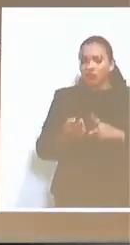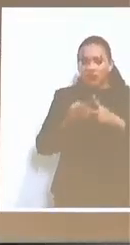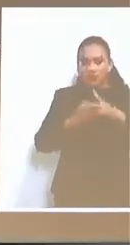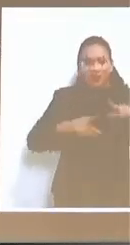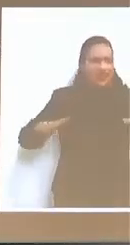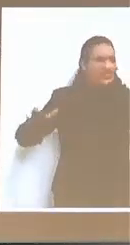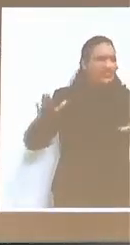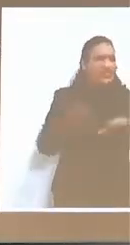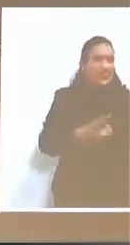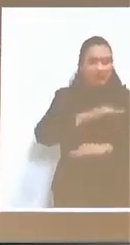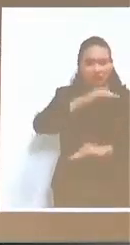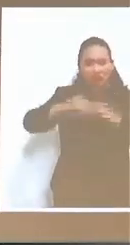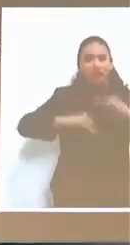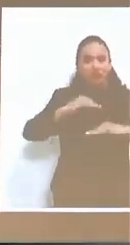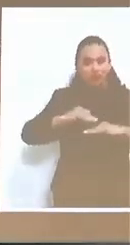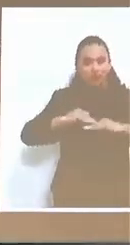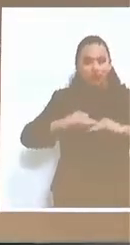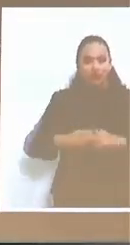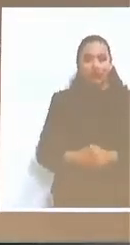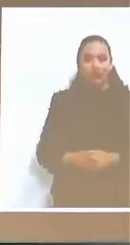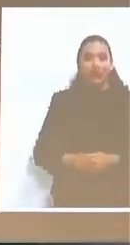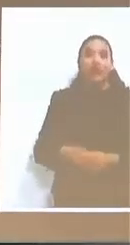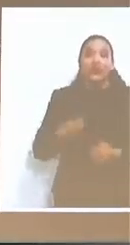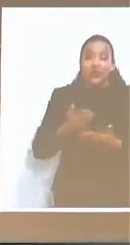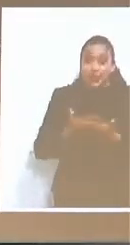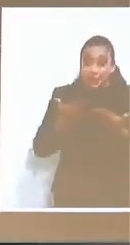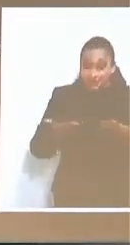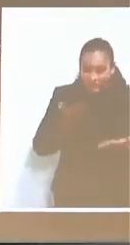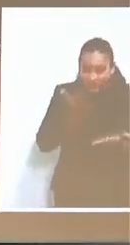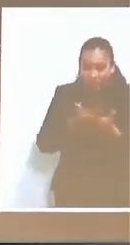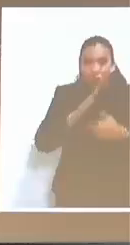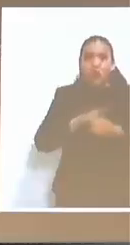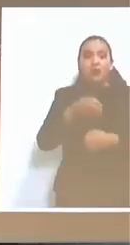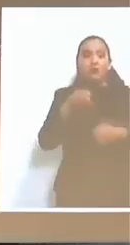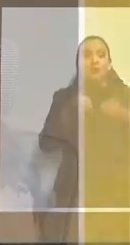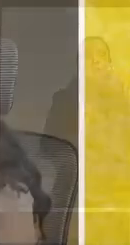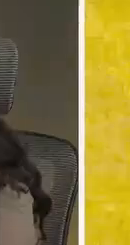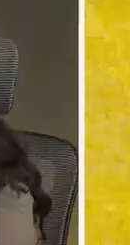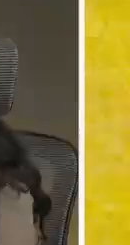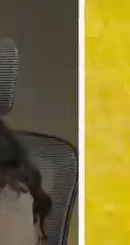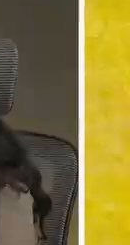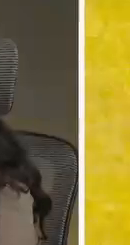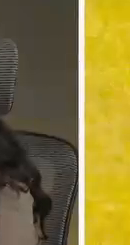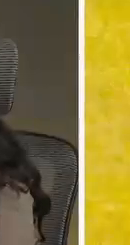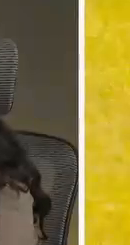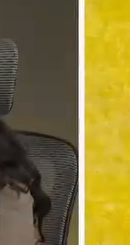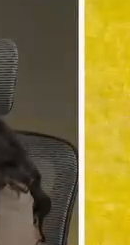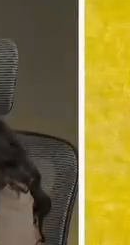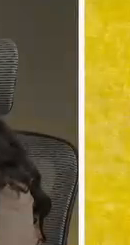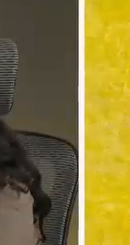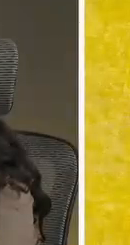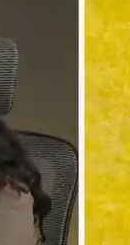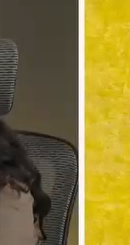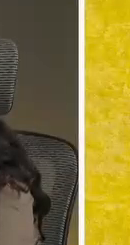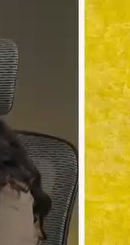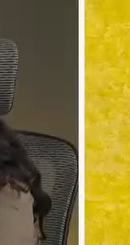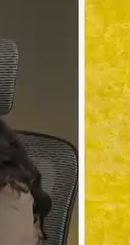2019 modificar el conjunto de relaciones que estaban dentro del Estado. Sí,